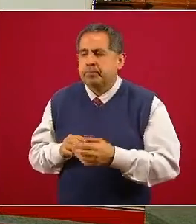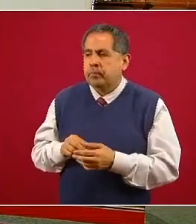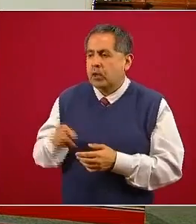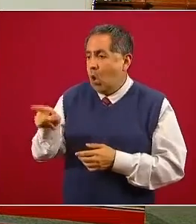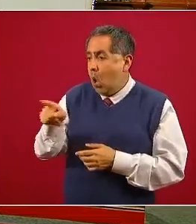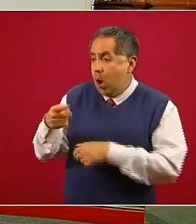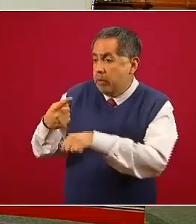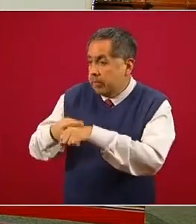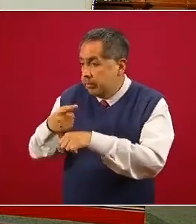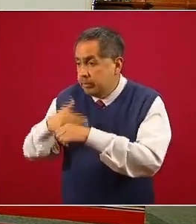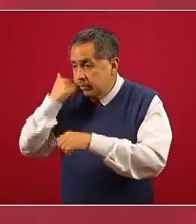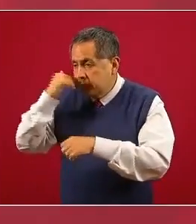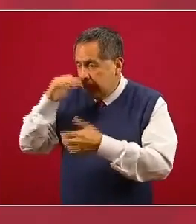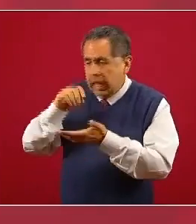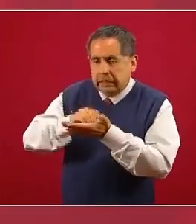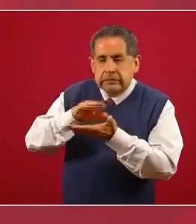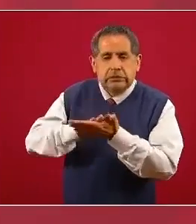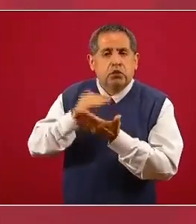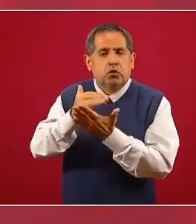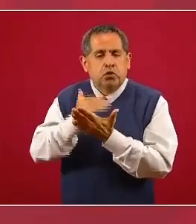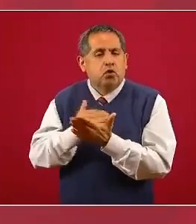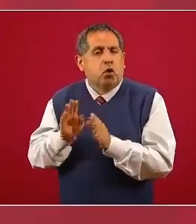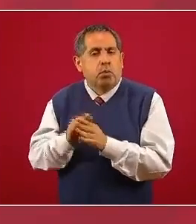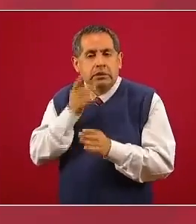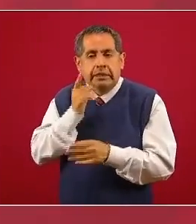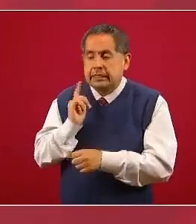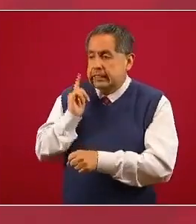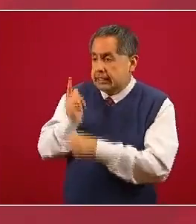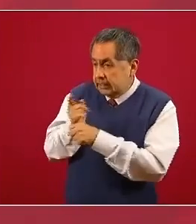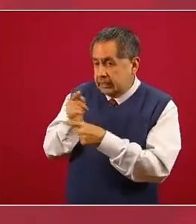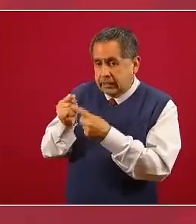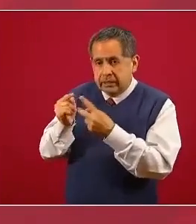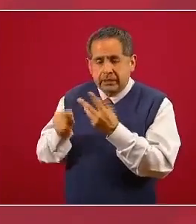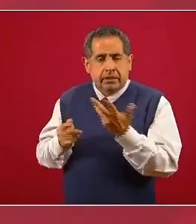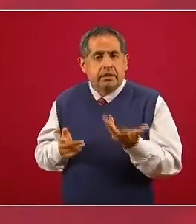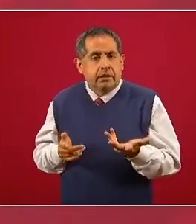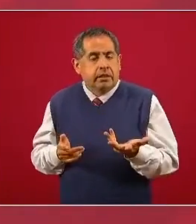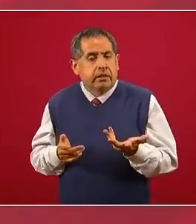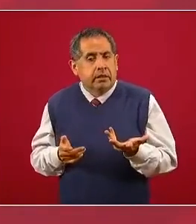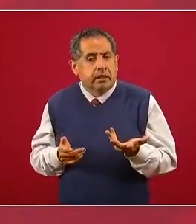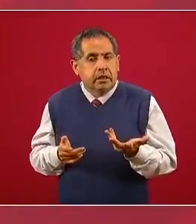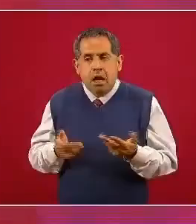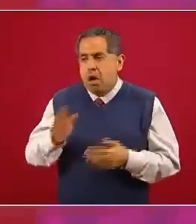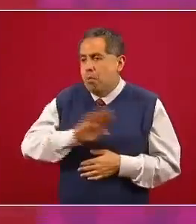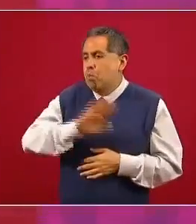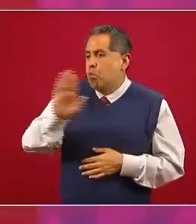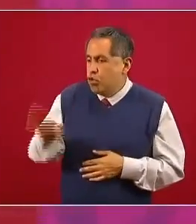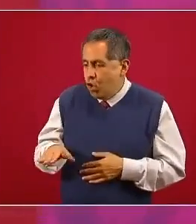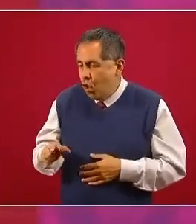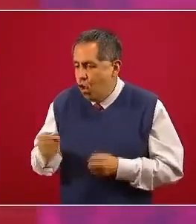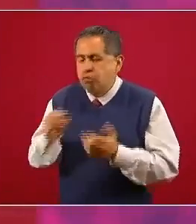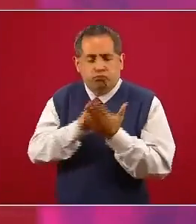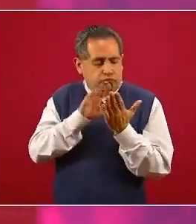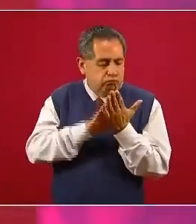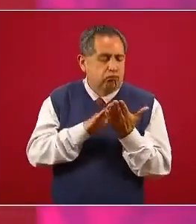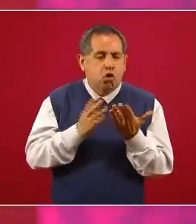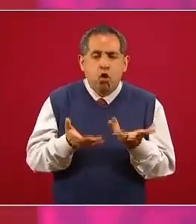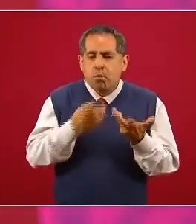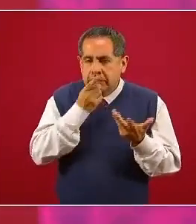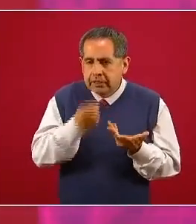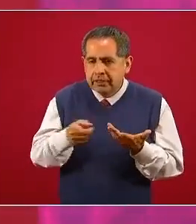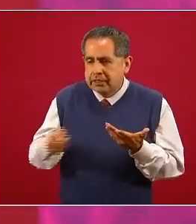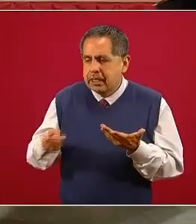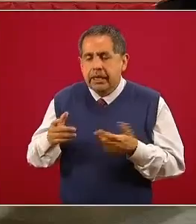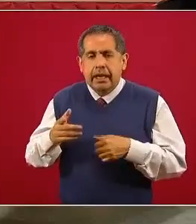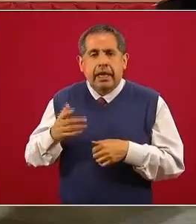registran los síndromes clínicos, cómo se identifican las defunciones y cómo se adjudica la causa